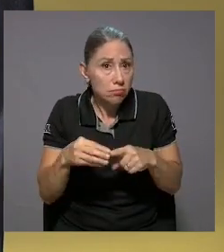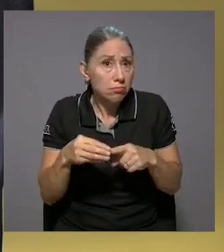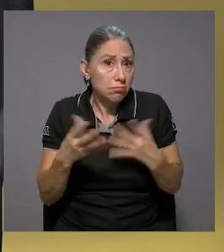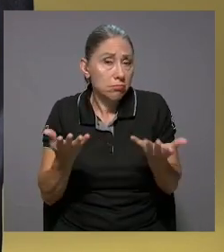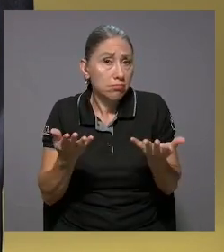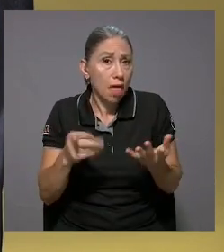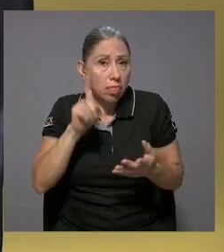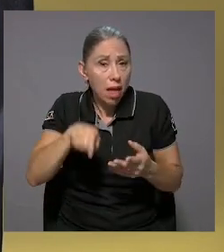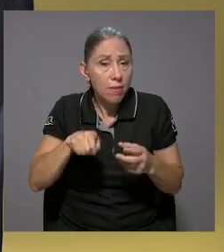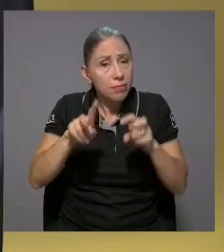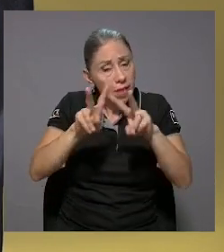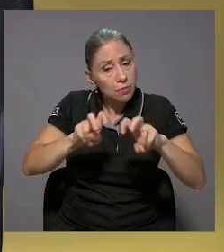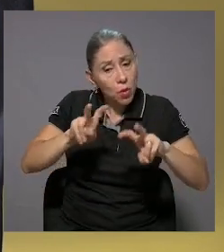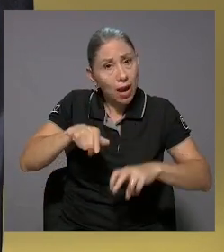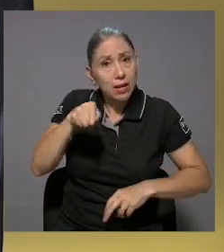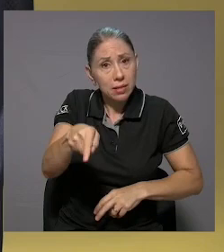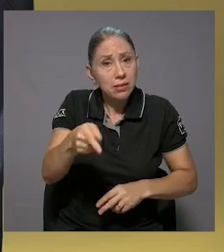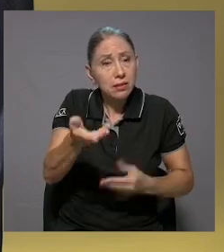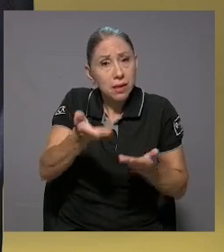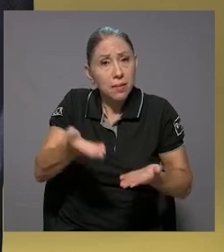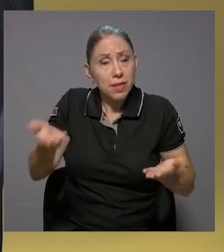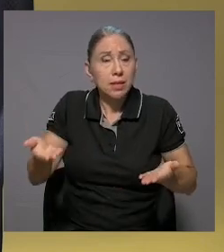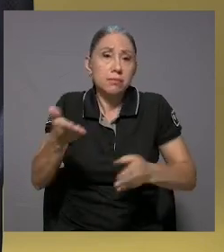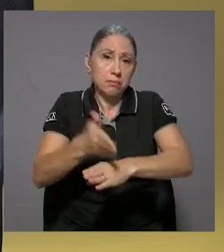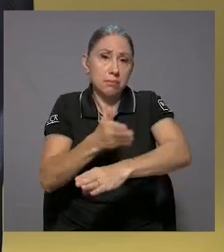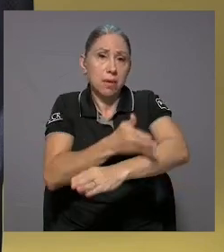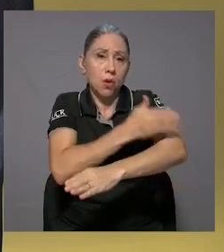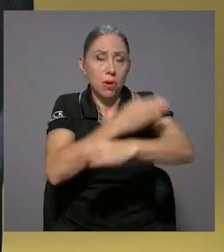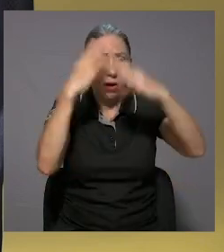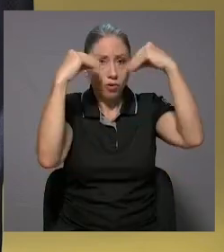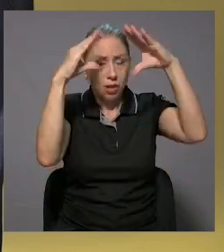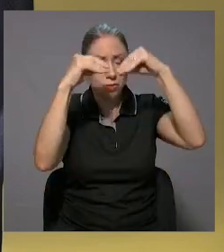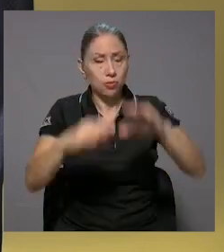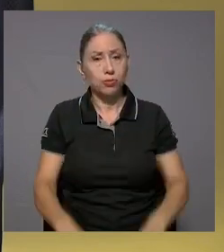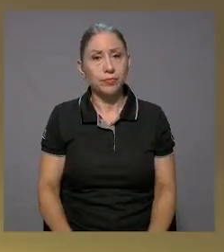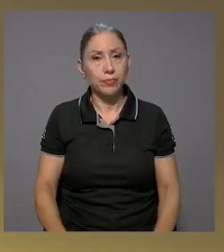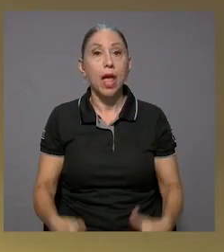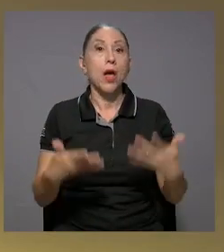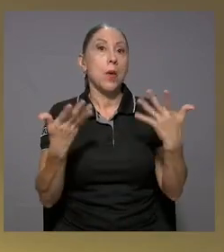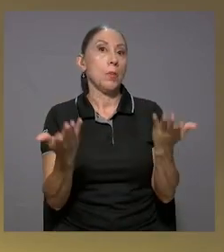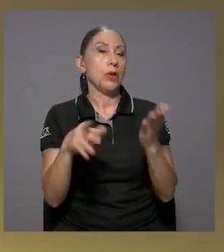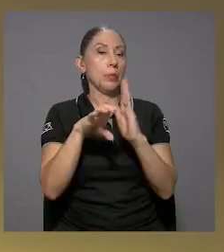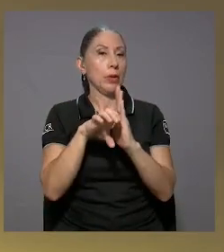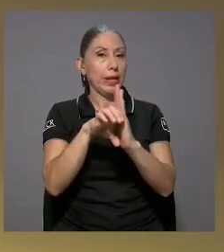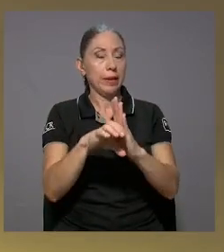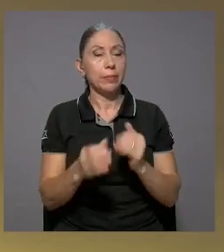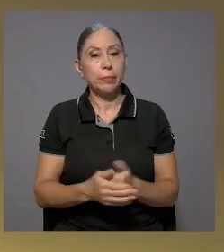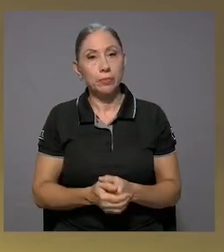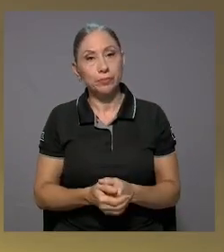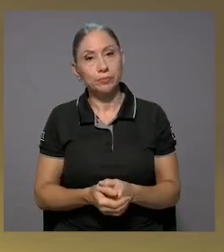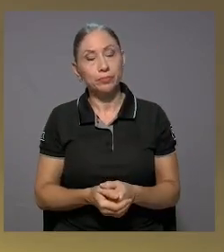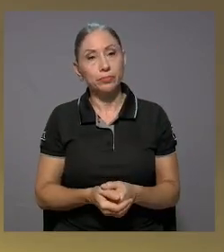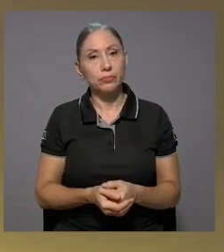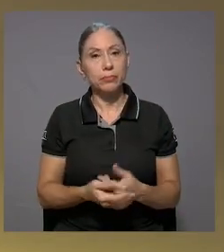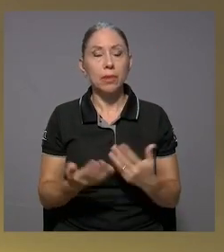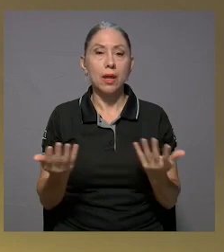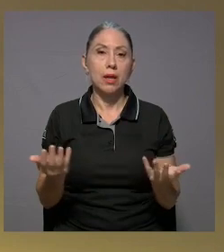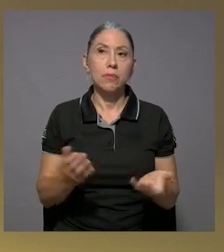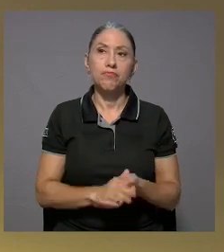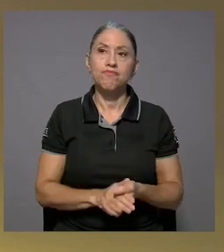explorar ese tipo de herramientas para poder mejorar los datos. Bueno, y por ejemplo,